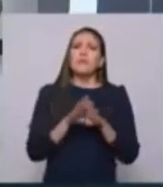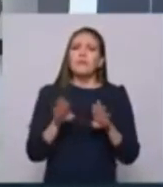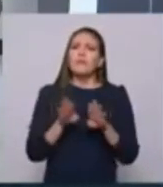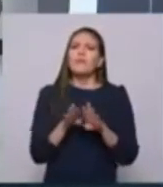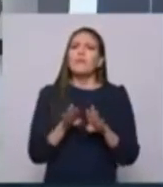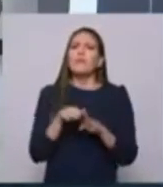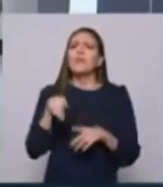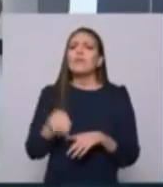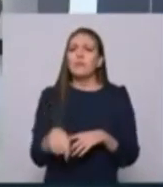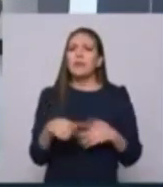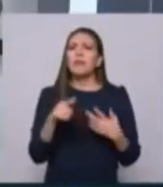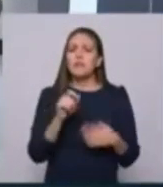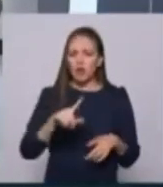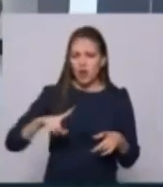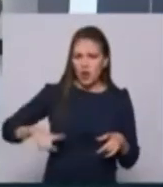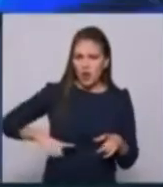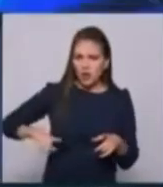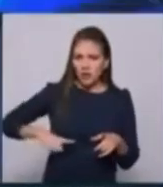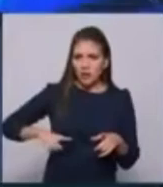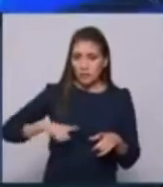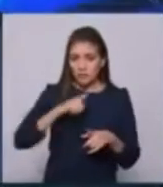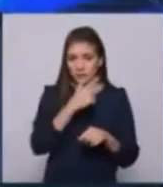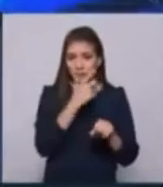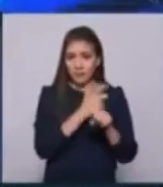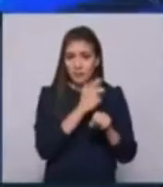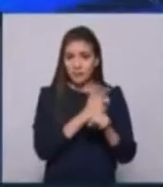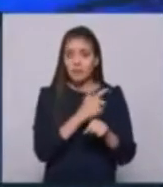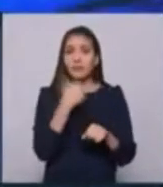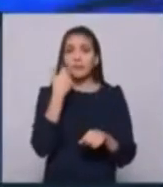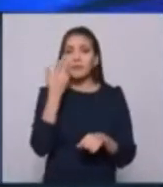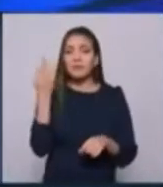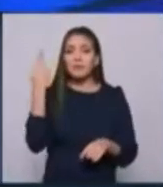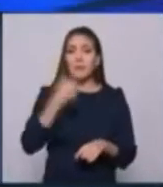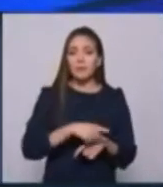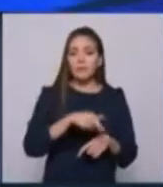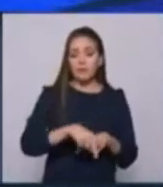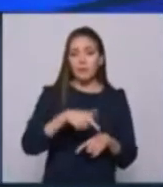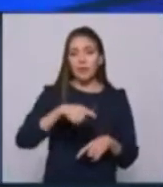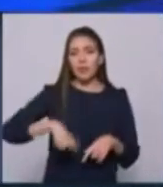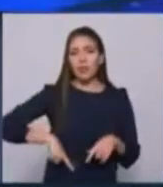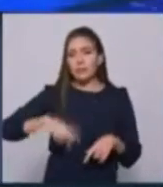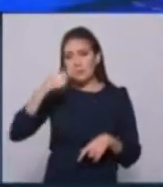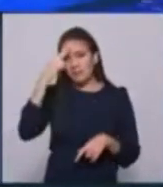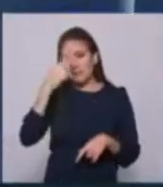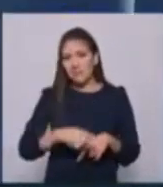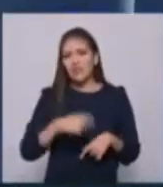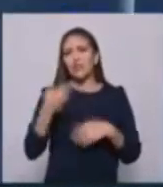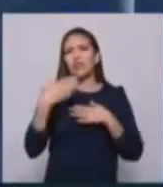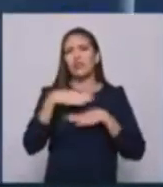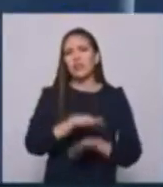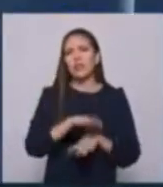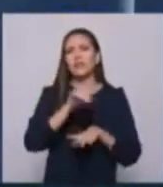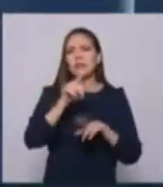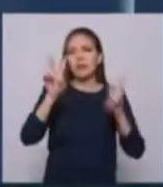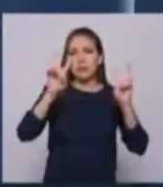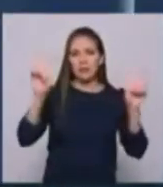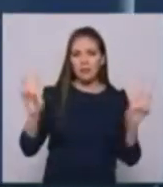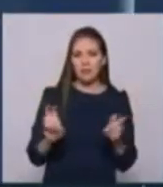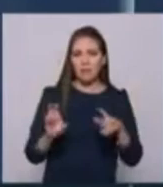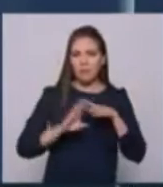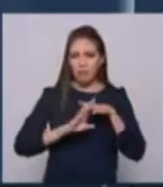palomeada por parte del gobierno de los Estados Unidos a las acciones emprendidas por el gobierno mexicano en el tema migratorio? Una